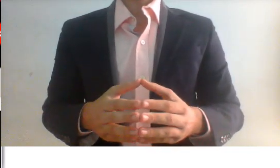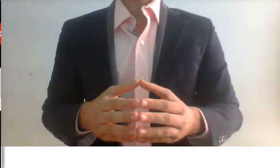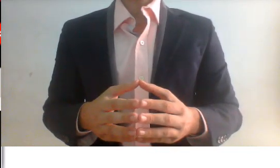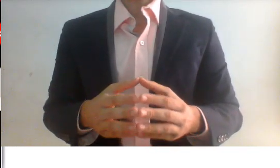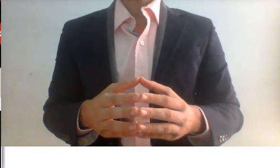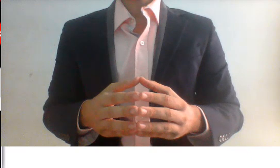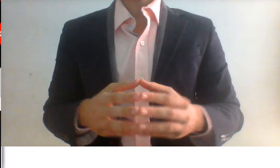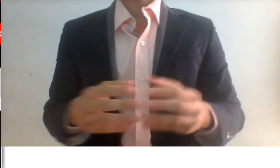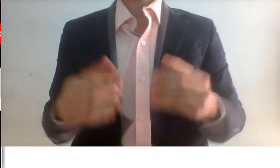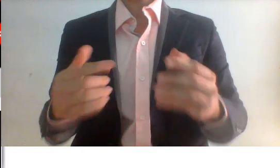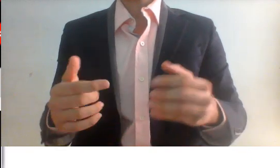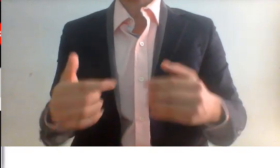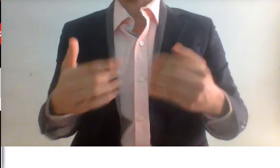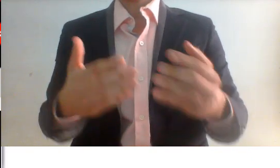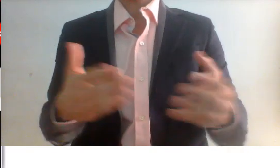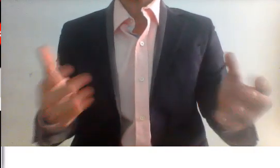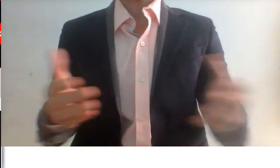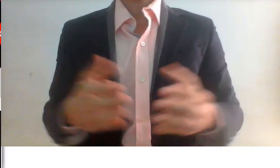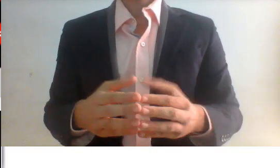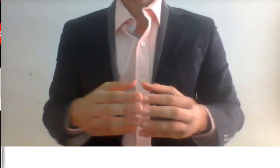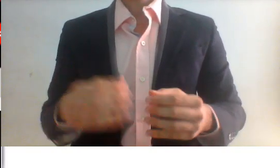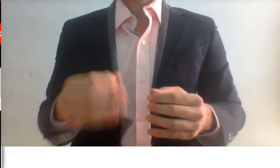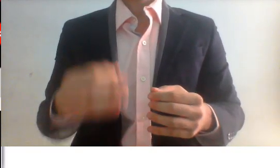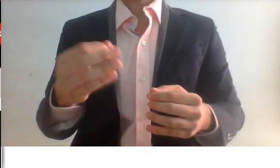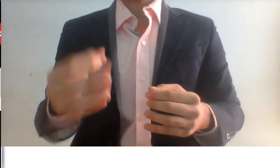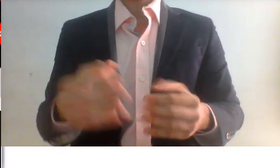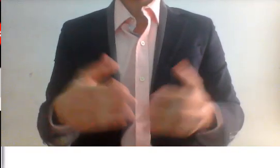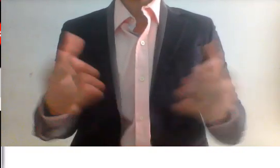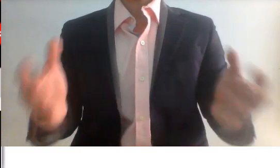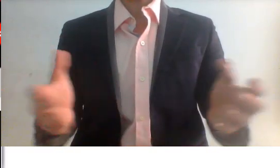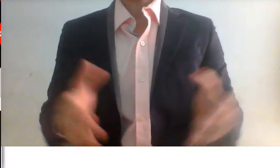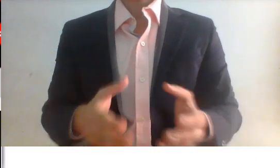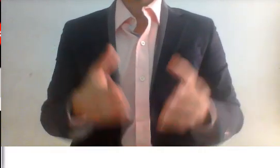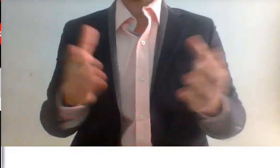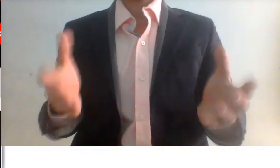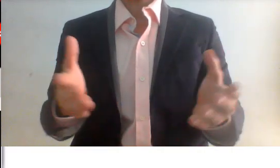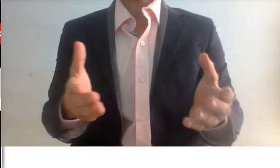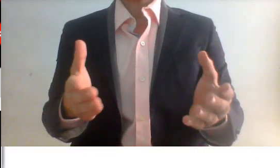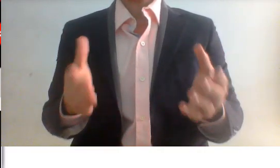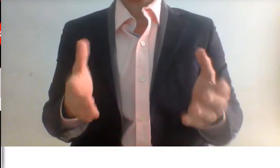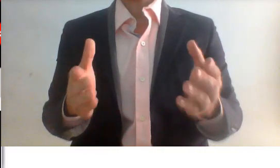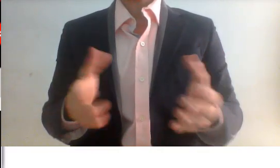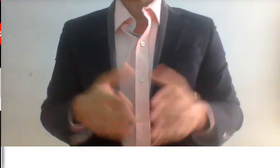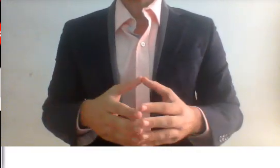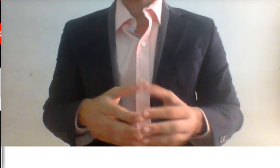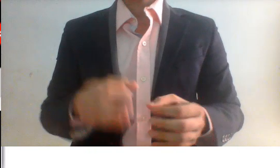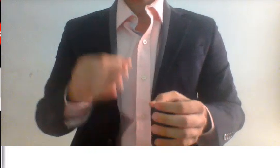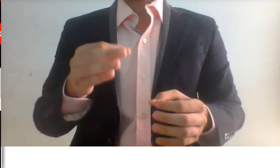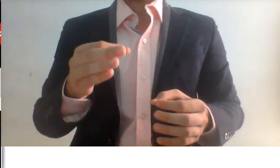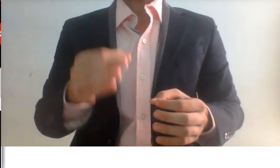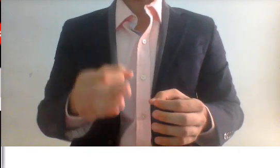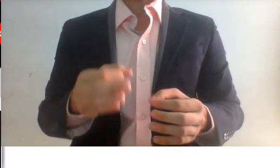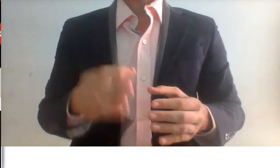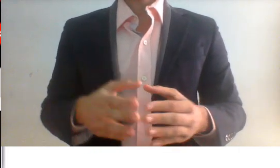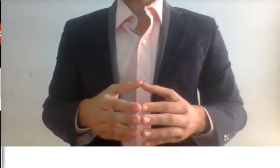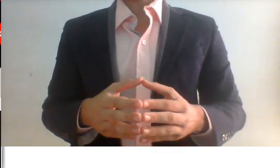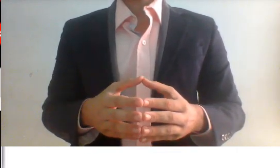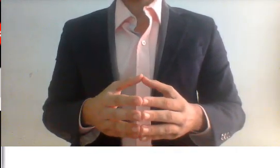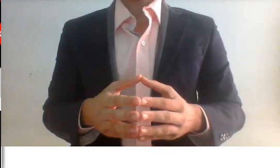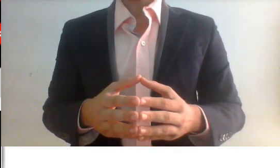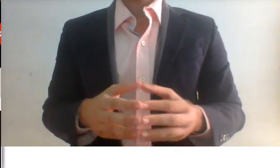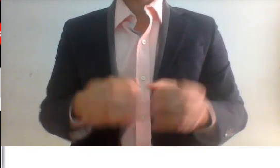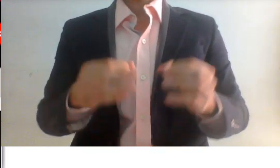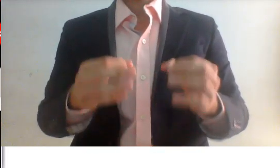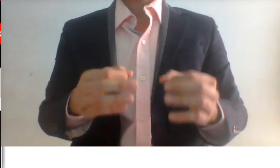importante que se mencionó en esta nota, que bueno, a lo único que hizo fue referencia a la mañanera, donde también se mencionó este tipo de cosas, en la cual